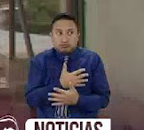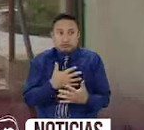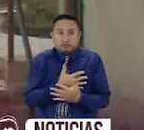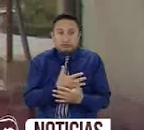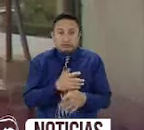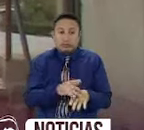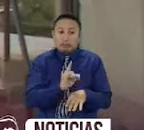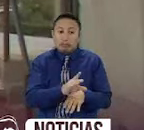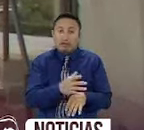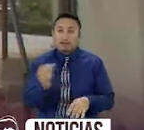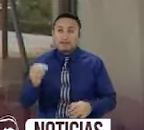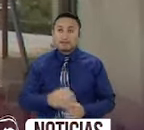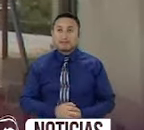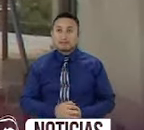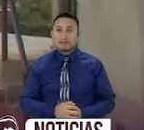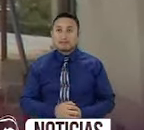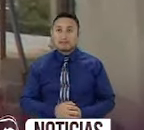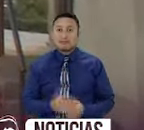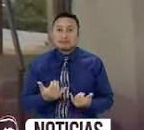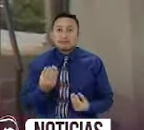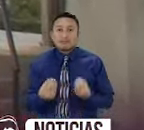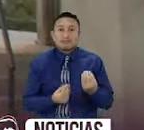me quedo sin nada porque